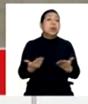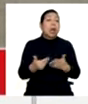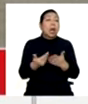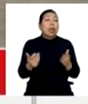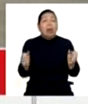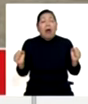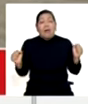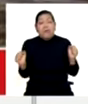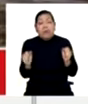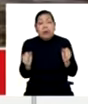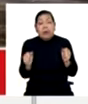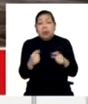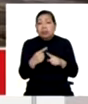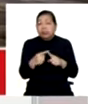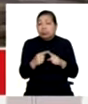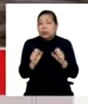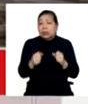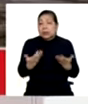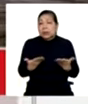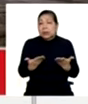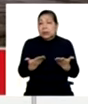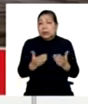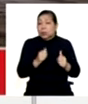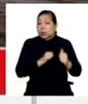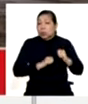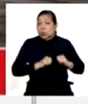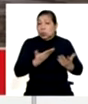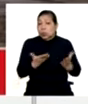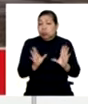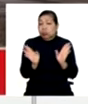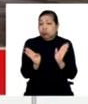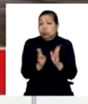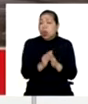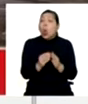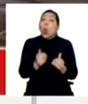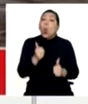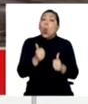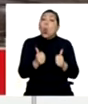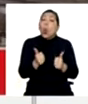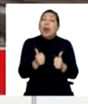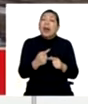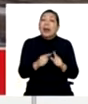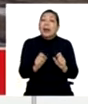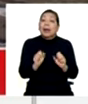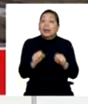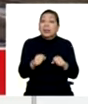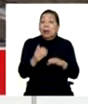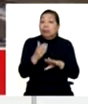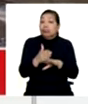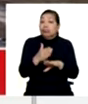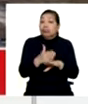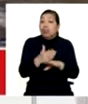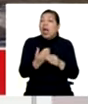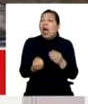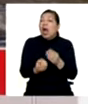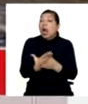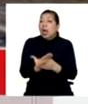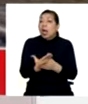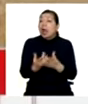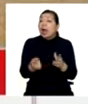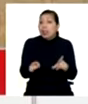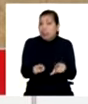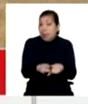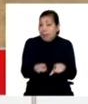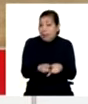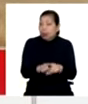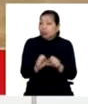las heladas, son varias las regiones que se ven afectadas. En concreto, ¿cuáles son estas acciones que se van a desarrollar en Arequipa y